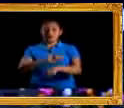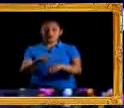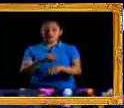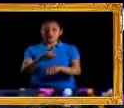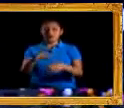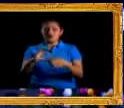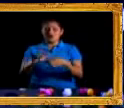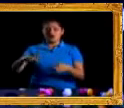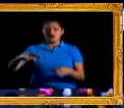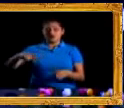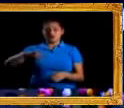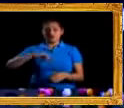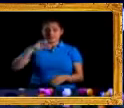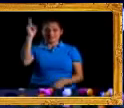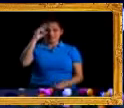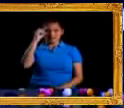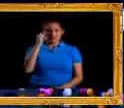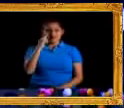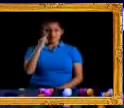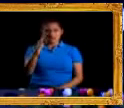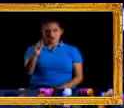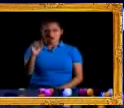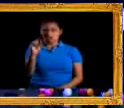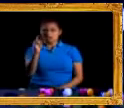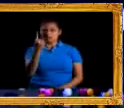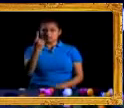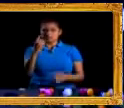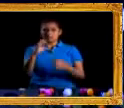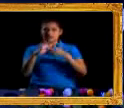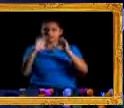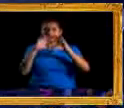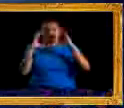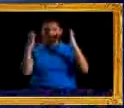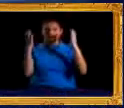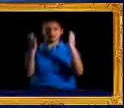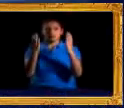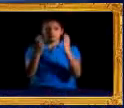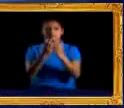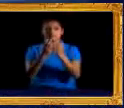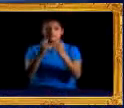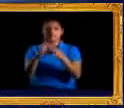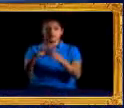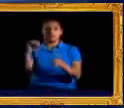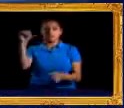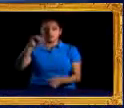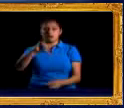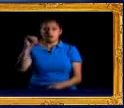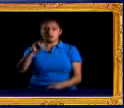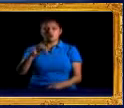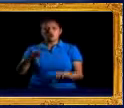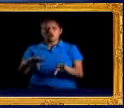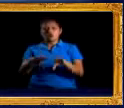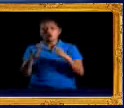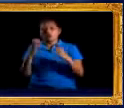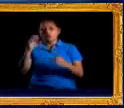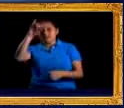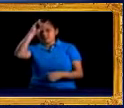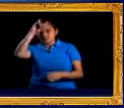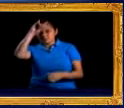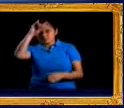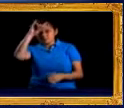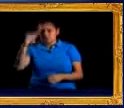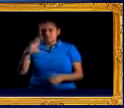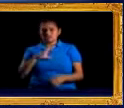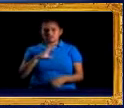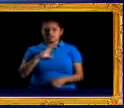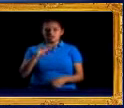gana. Mire, principios de la atmósfera de corrupción. Cómo Satanás, hermano, tiene un plan, y que el